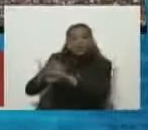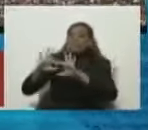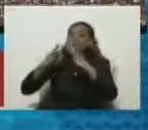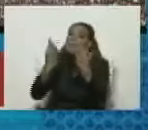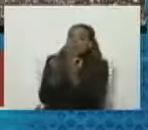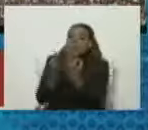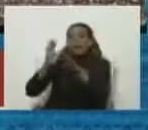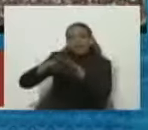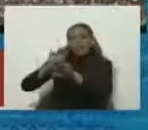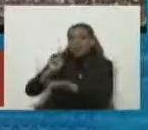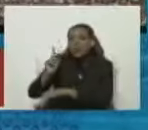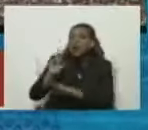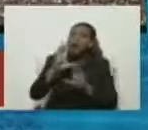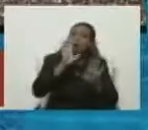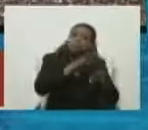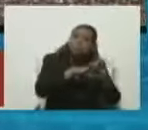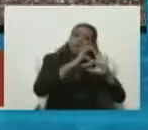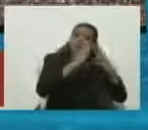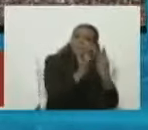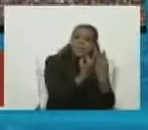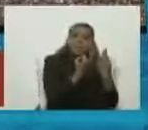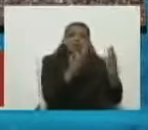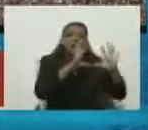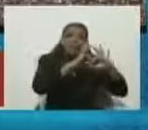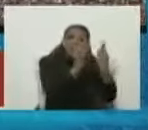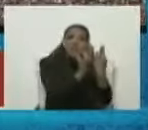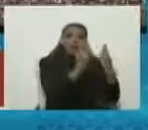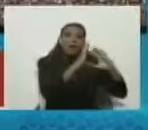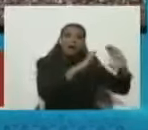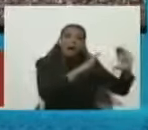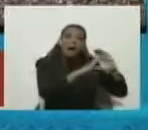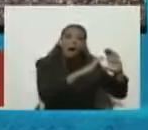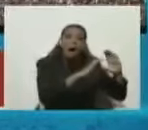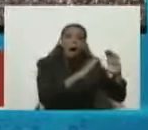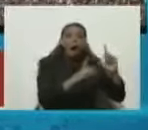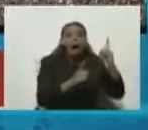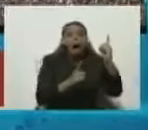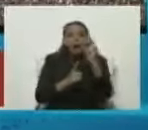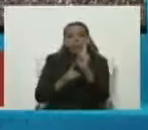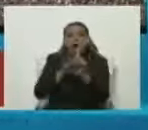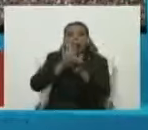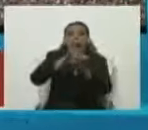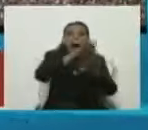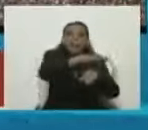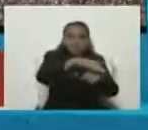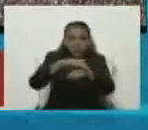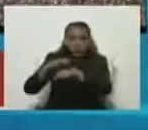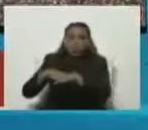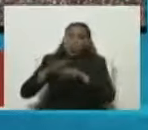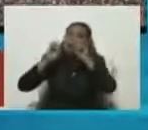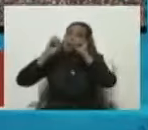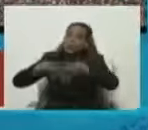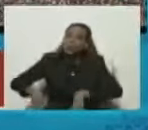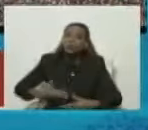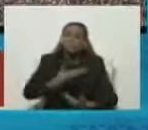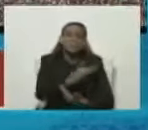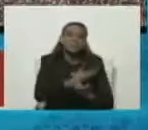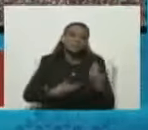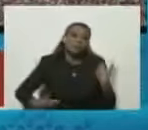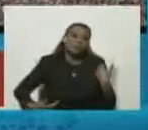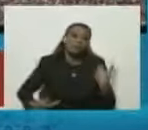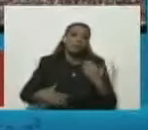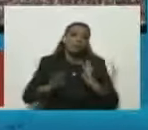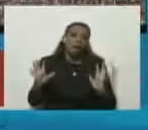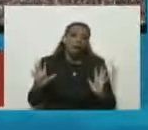familia. Y luego de hablar con su familia, ha anunciado formalmente su renuncia